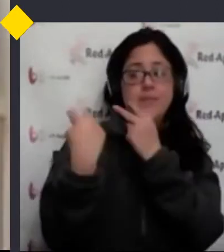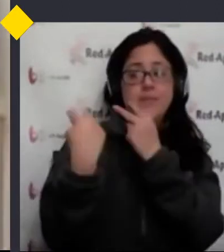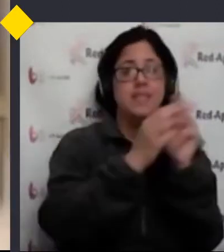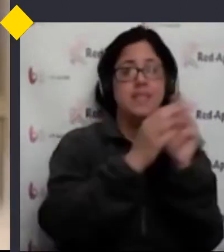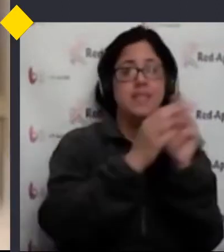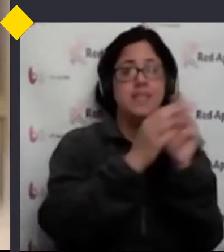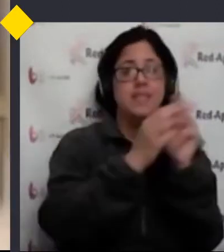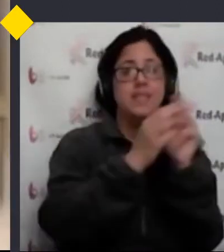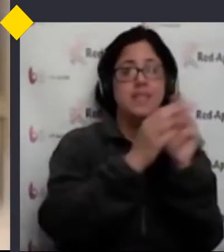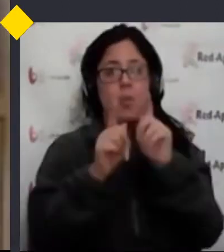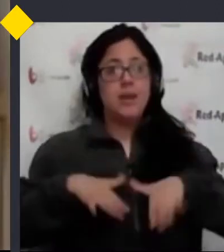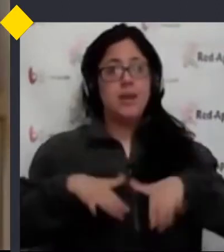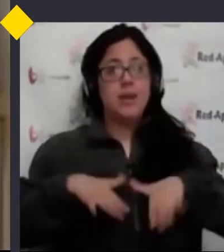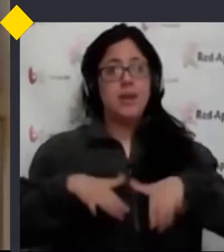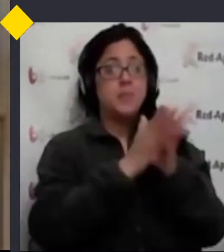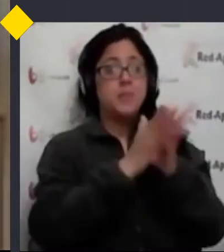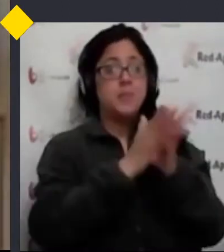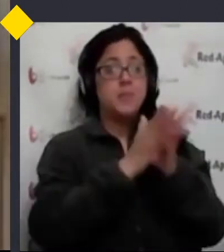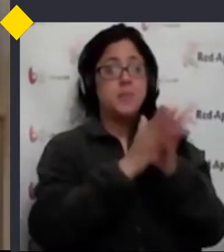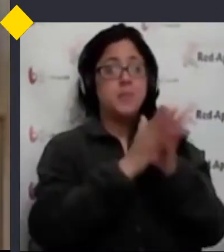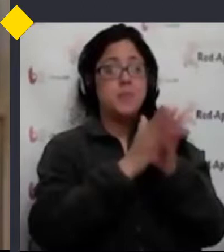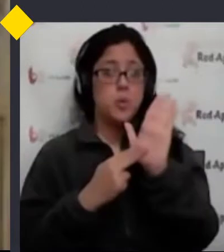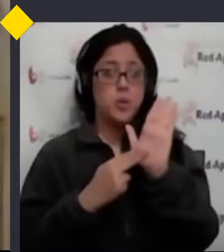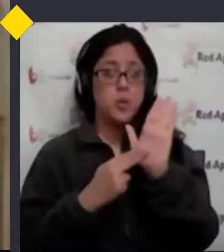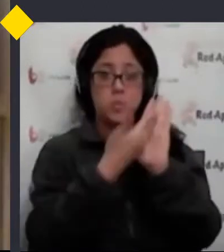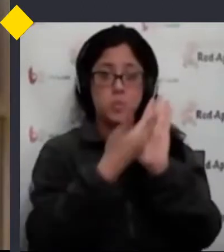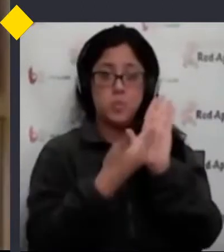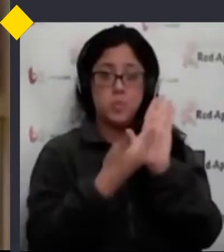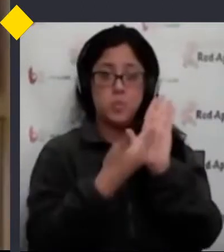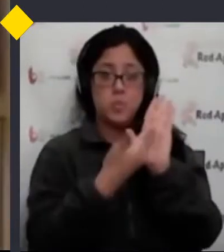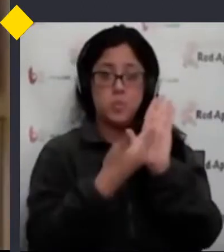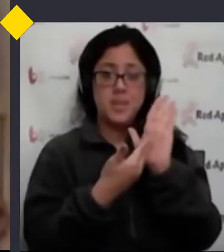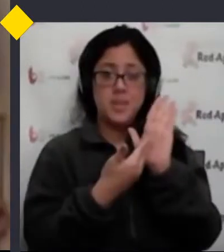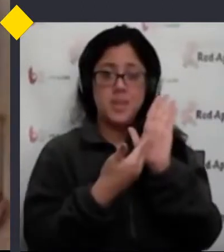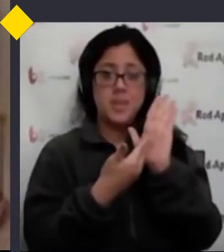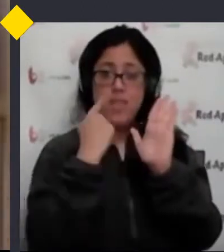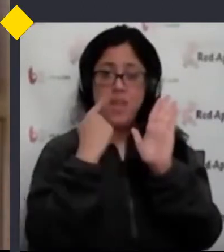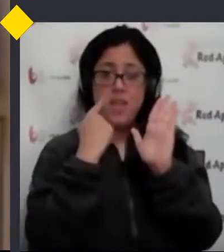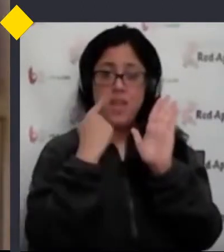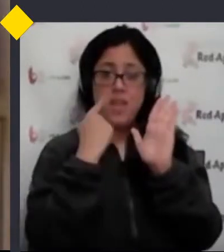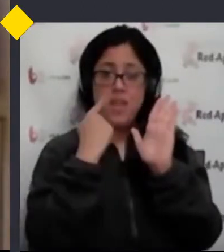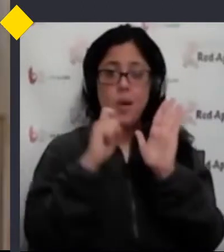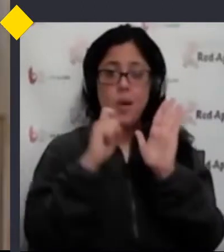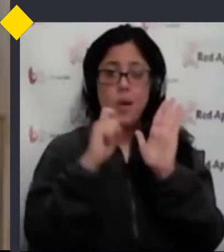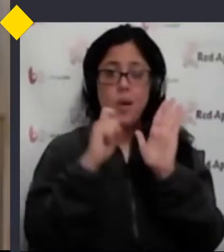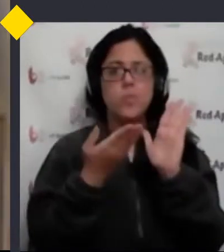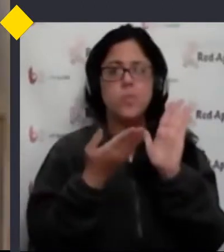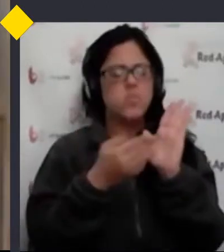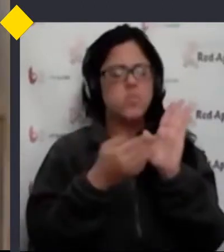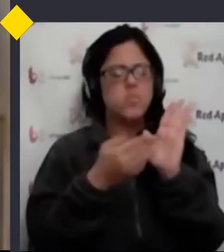Y de hecho, les voy a mostrar este libro de Philip Glass, que se llama Words Without Music, que él cuenta que